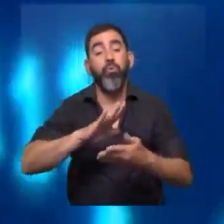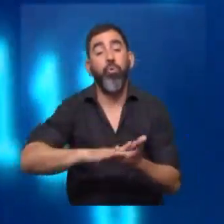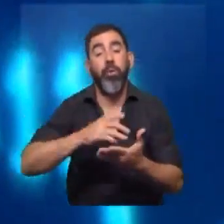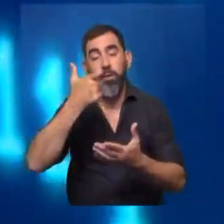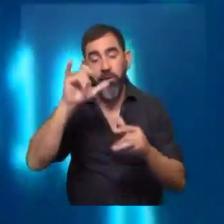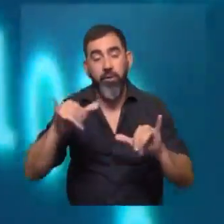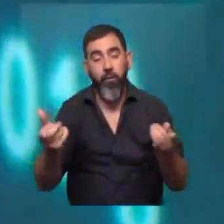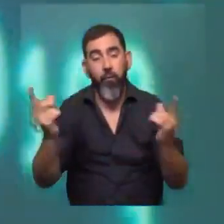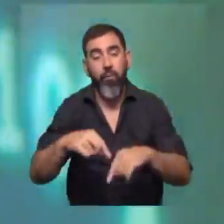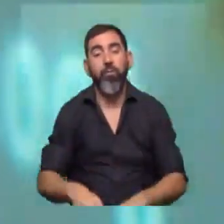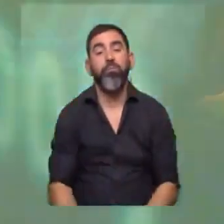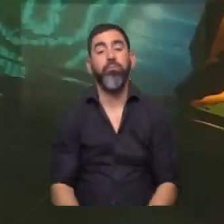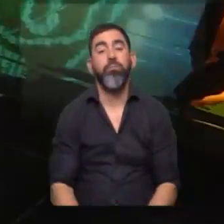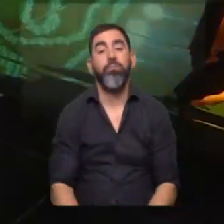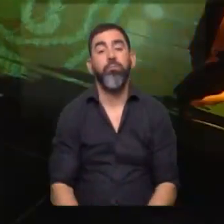ya volvemos.